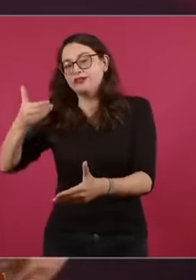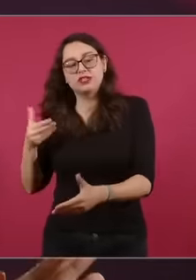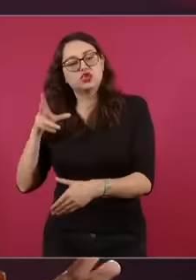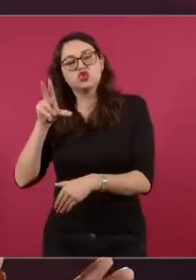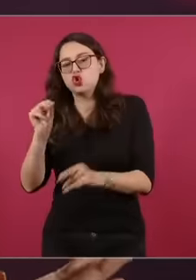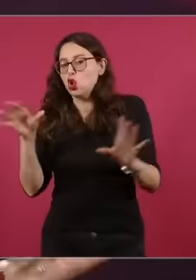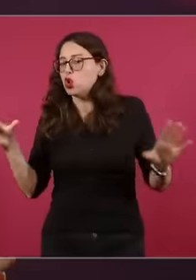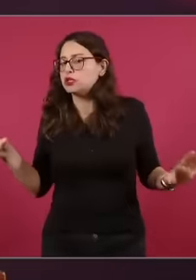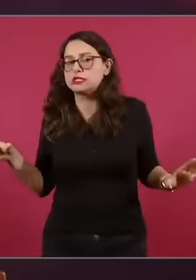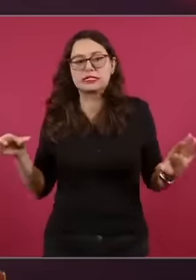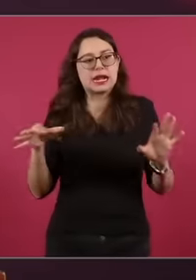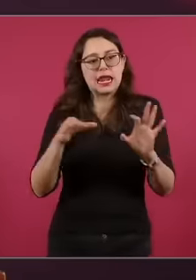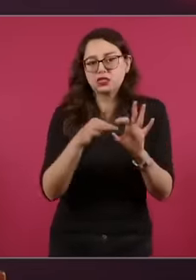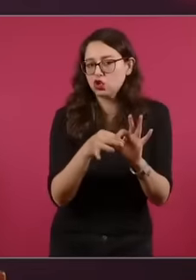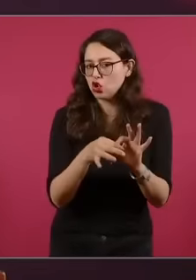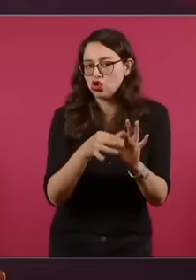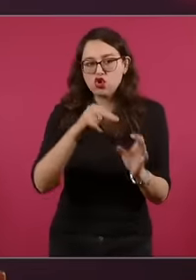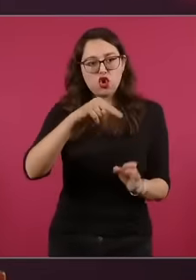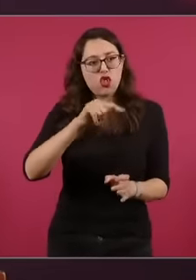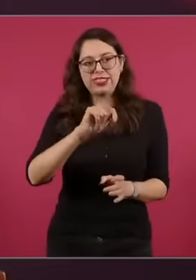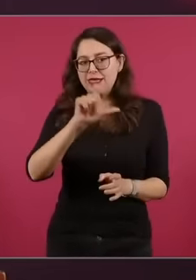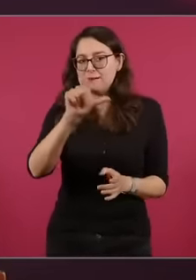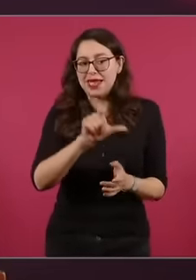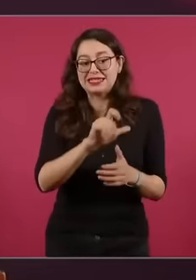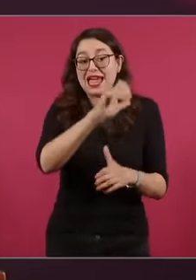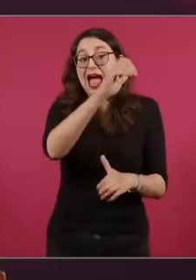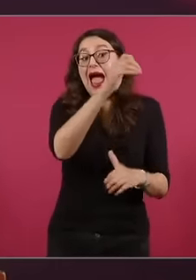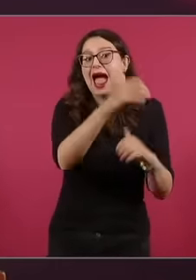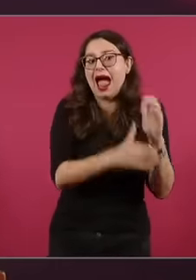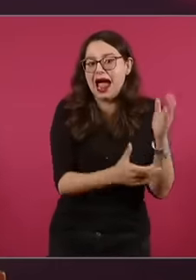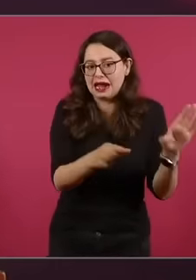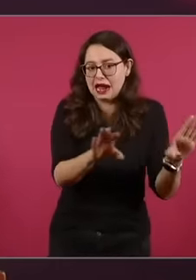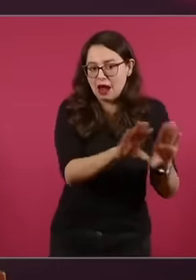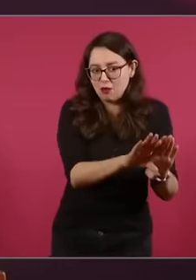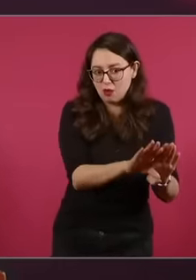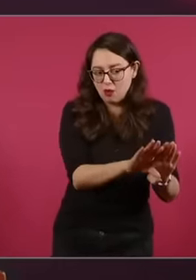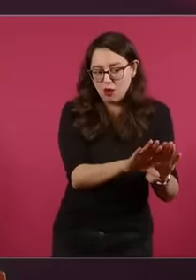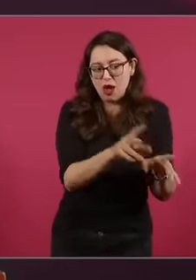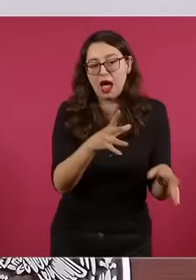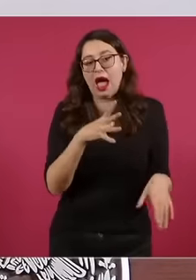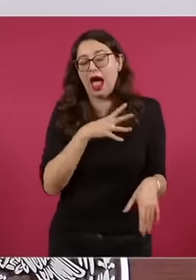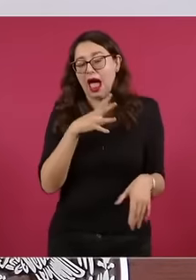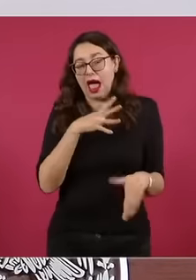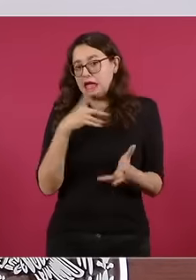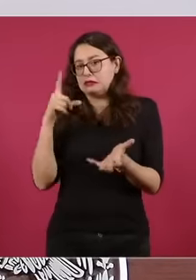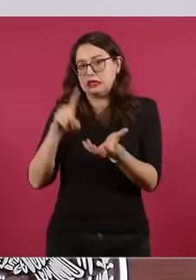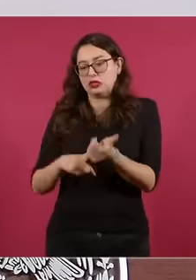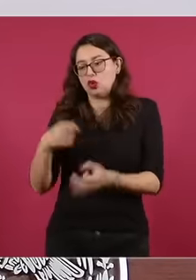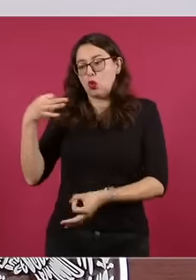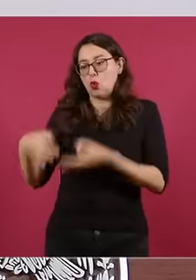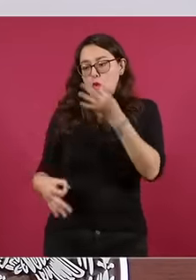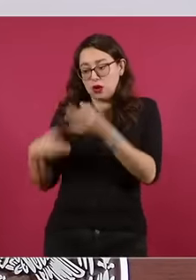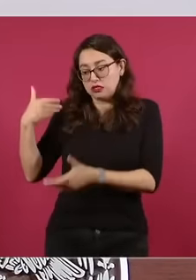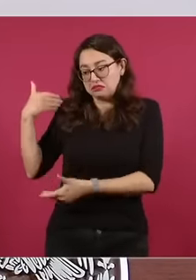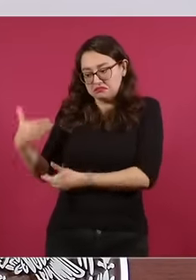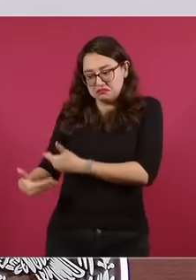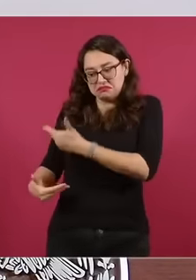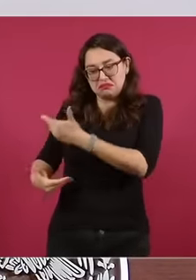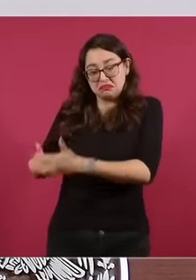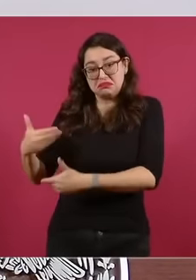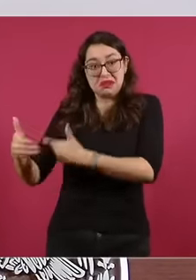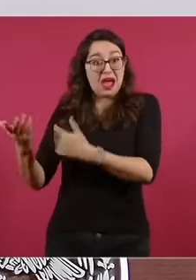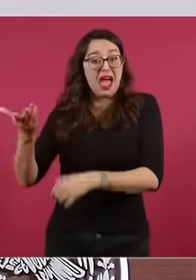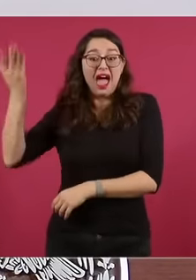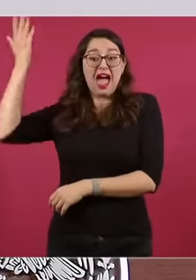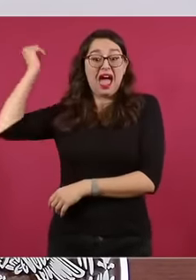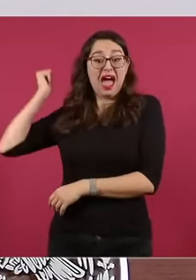Entonces, hay varios juicios, pues lleva muchos años Notimex y tiene muchos juicios que todavía no llegan